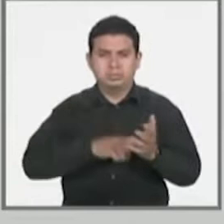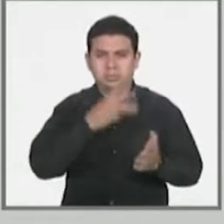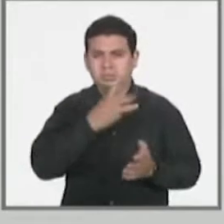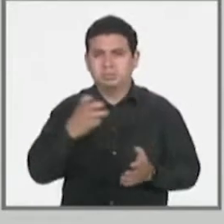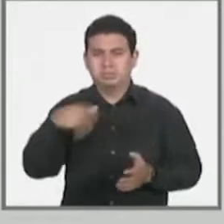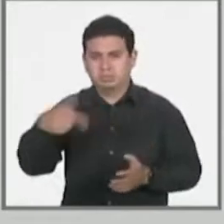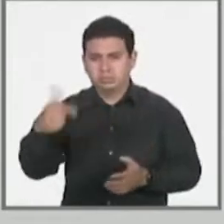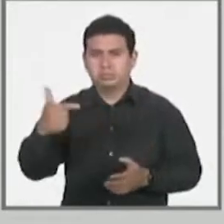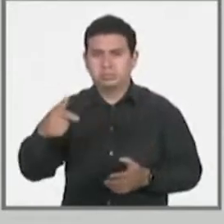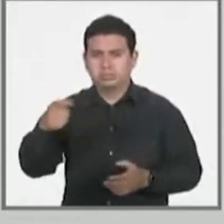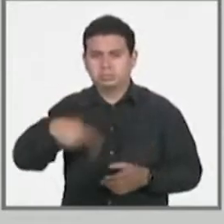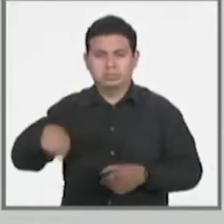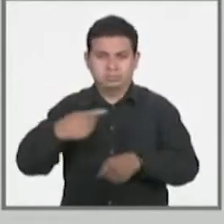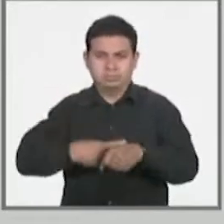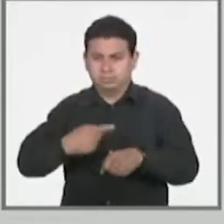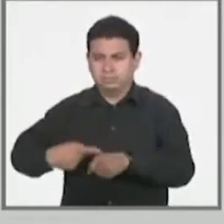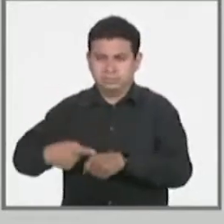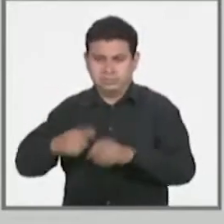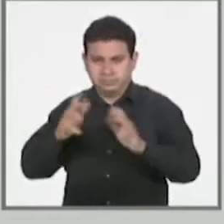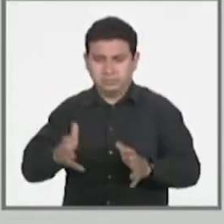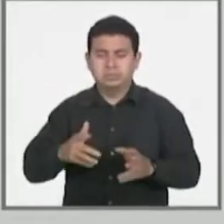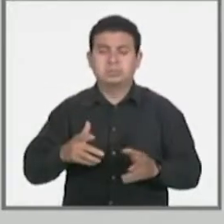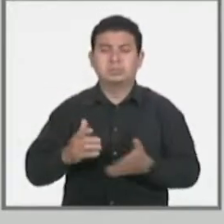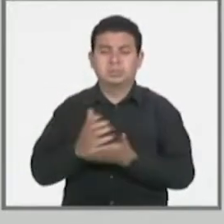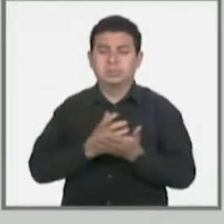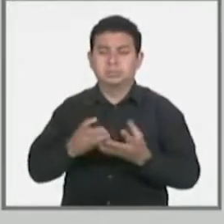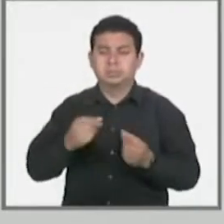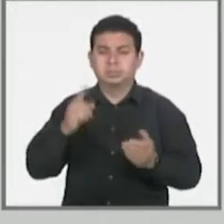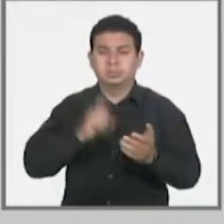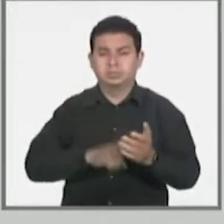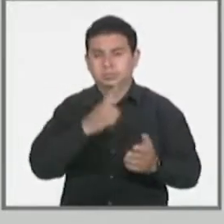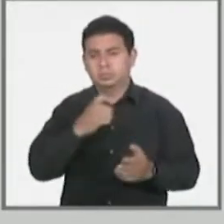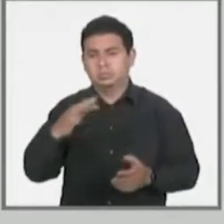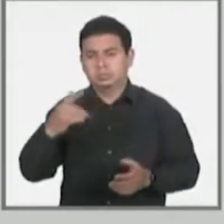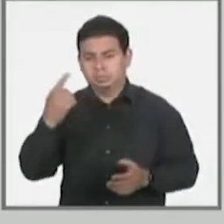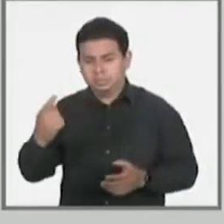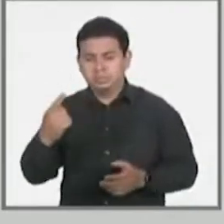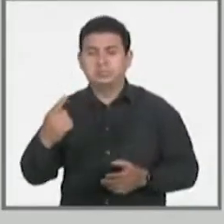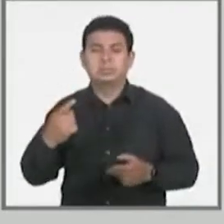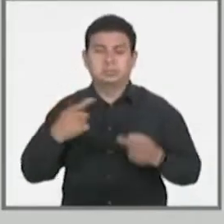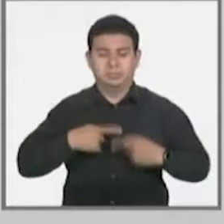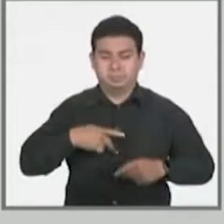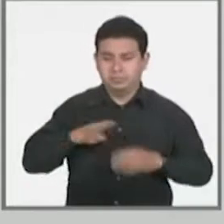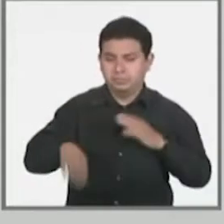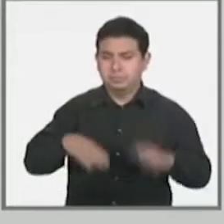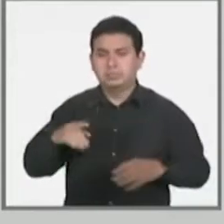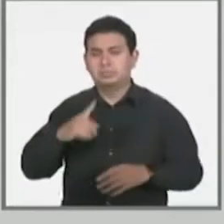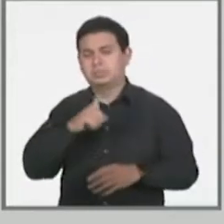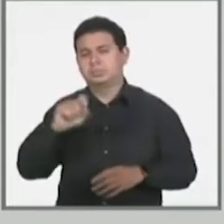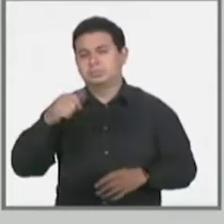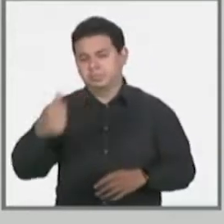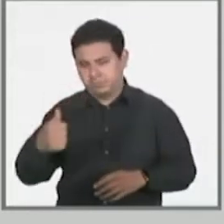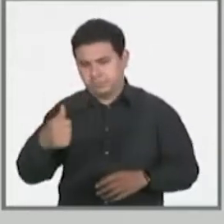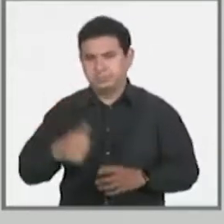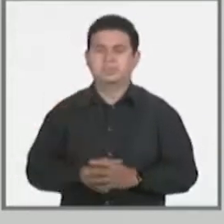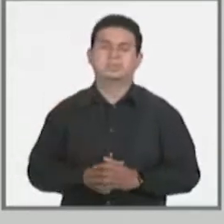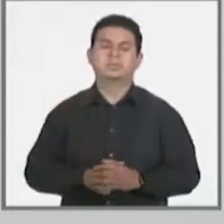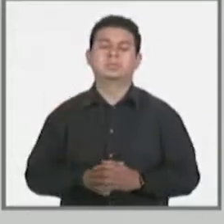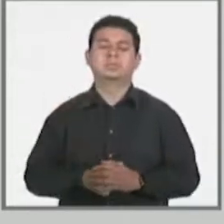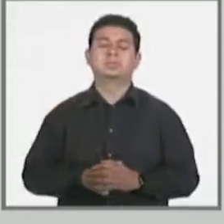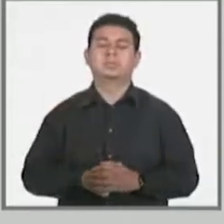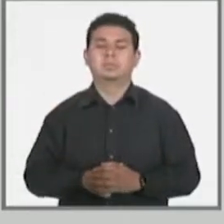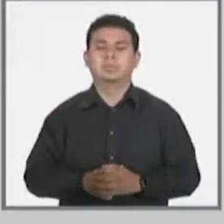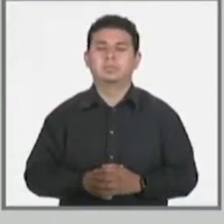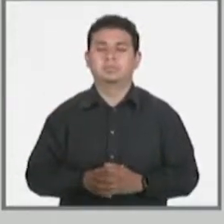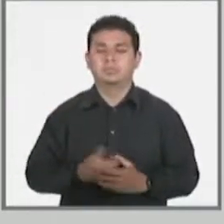de higiene así lo dio a conocer el jefe de la jurisdicción sanitaria número uno de valles centrales mario martínez quien destacó que se han notificado 40 mil